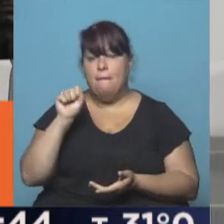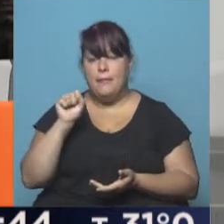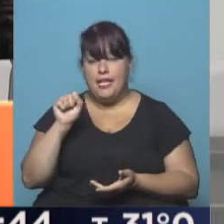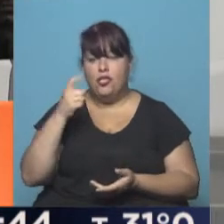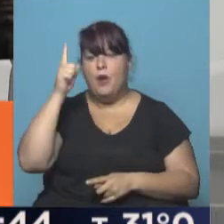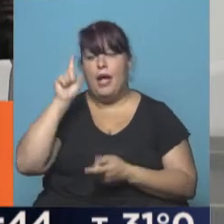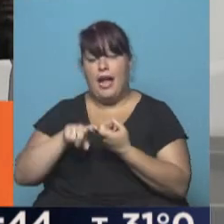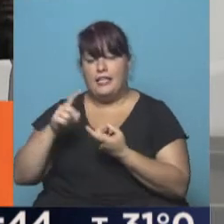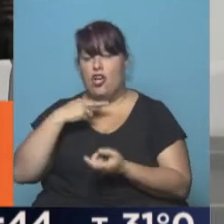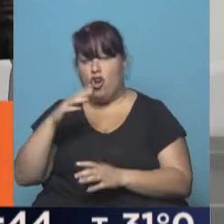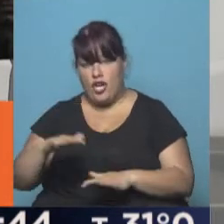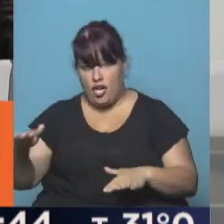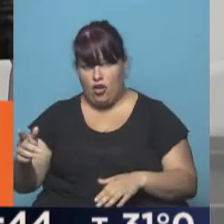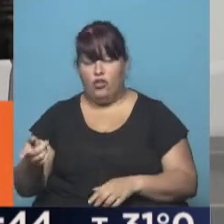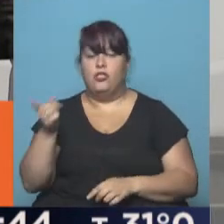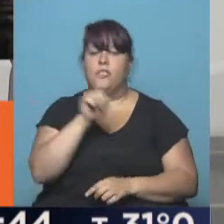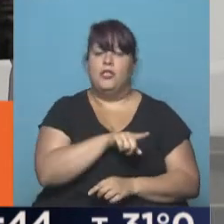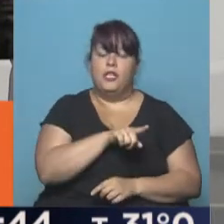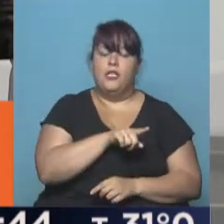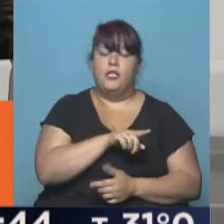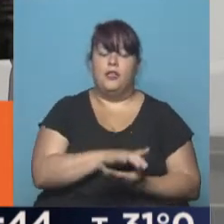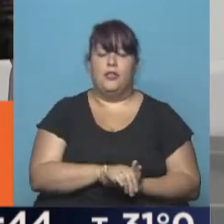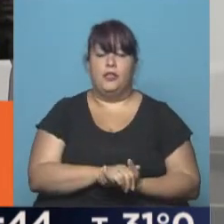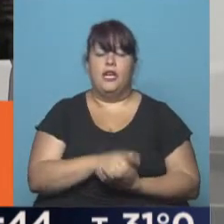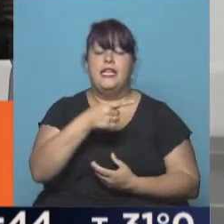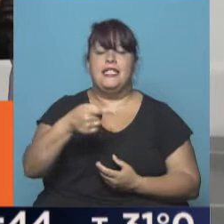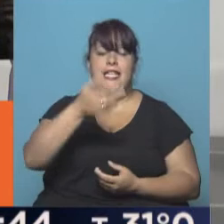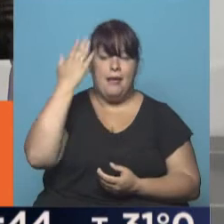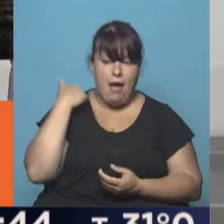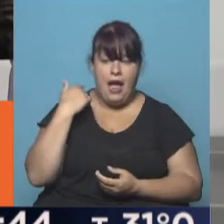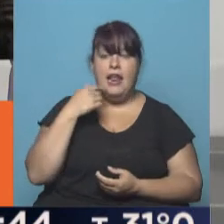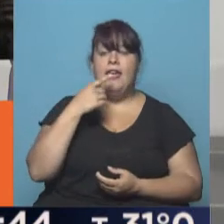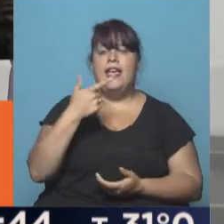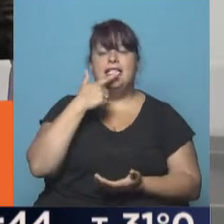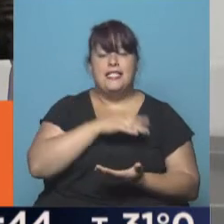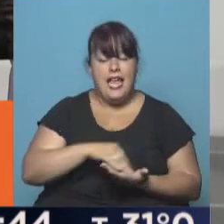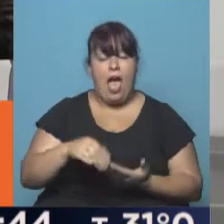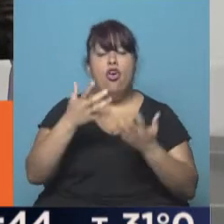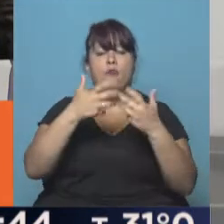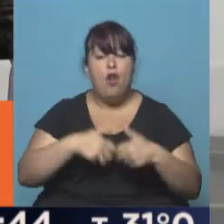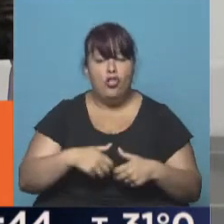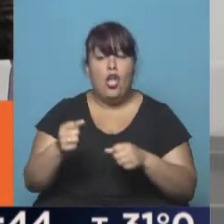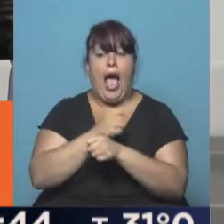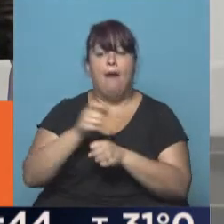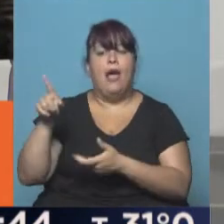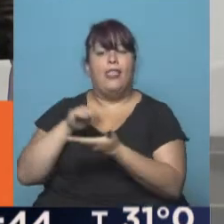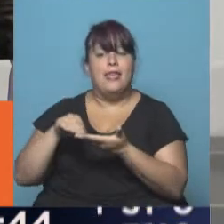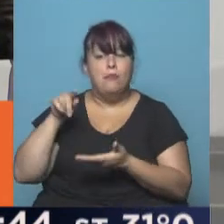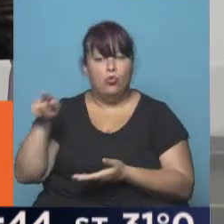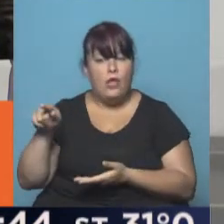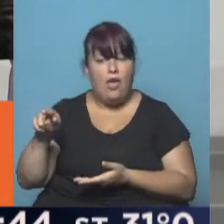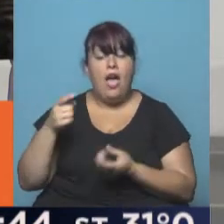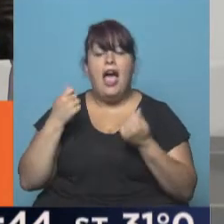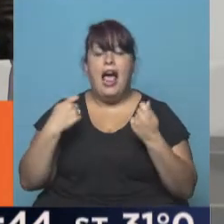para un casado con hijos. Y la semana pasada sostuvieron en el Senado que el proyecto aprobado en diputados